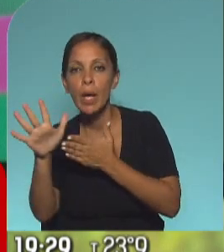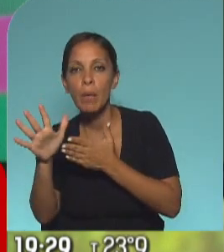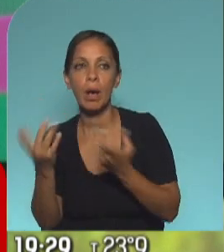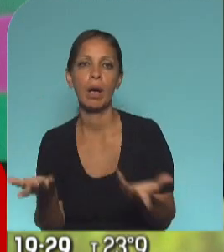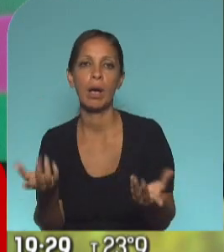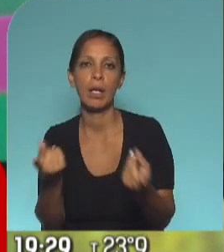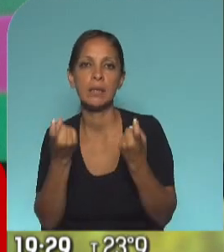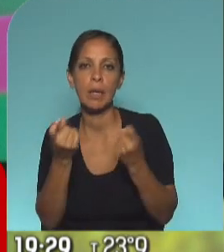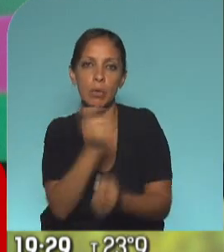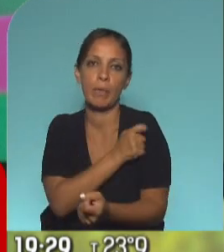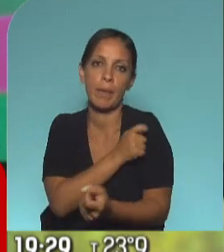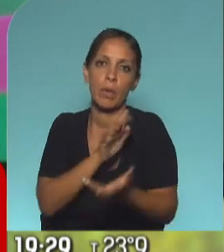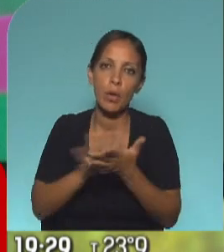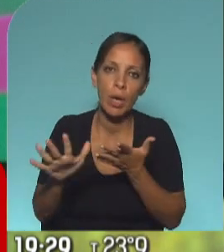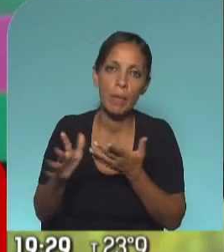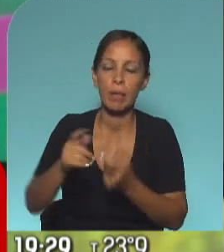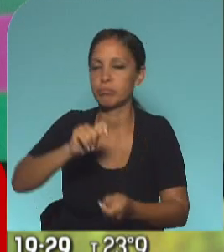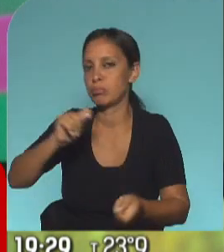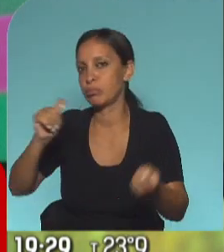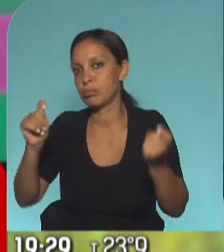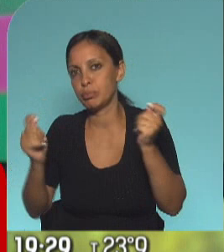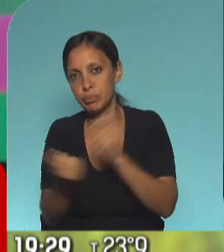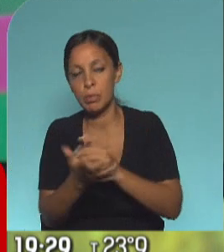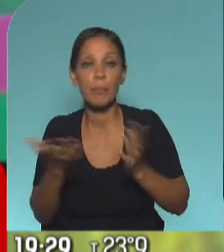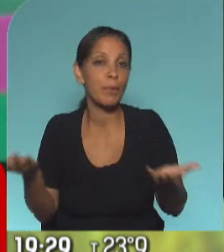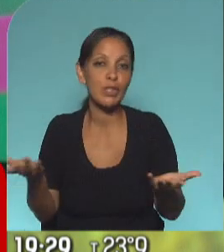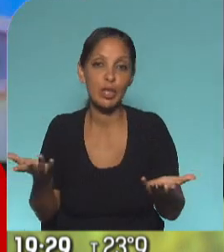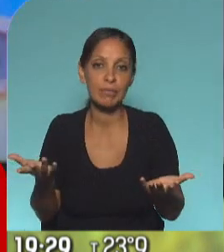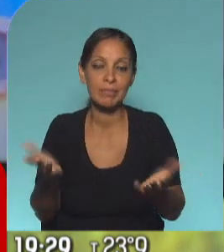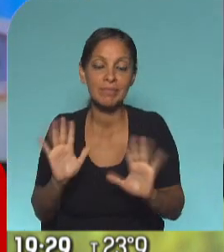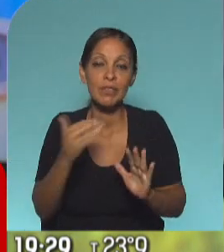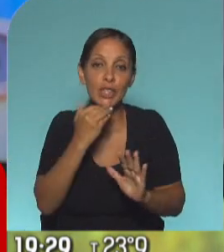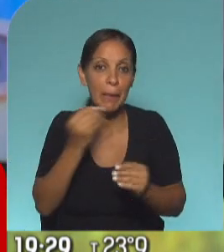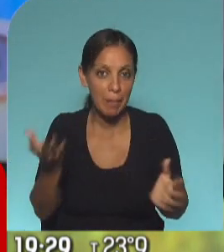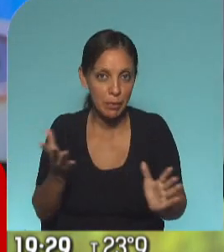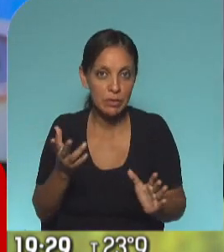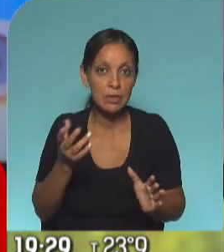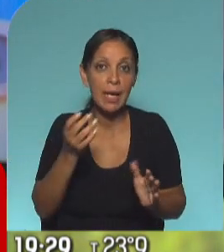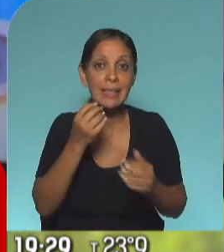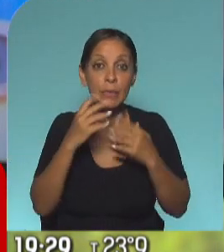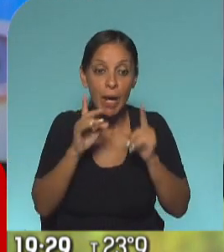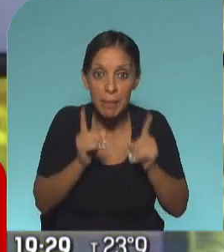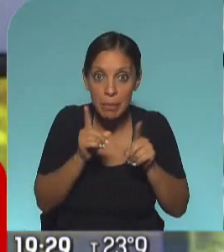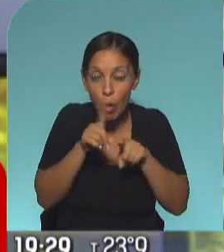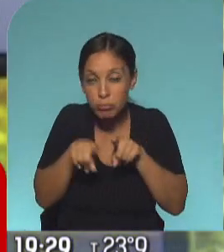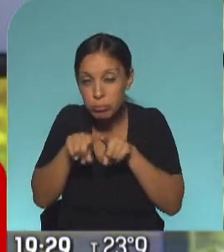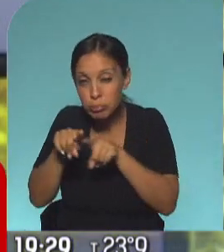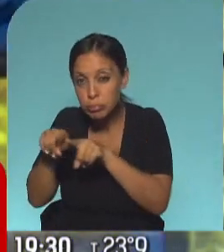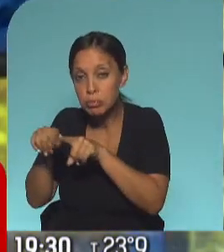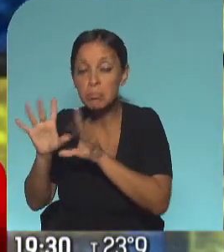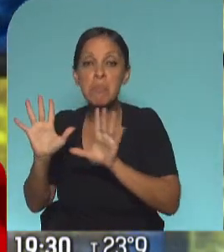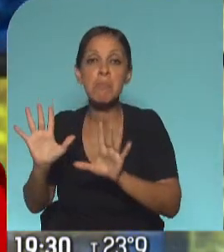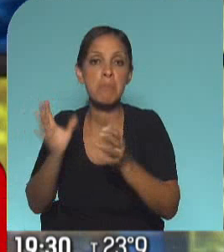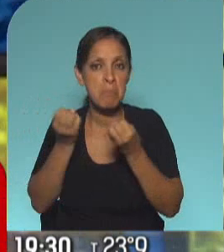que hay que producir una vacuna nueva, sí. Y bueno, vuelve a cambiar todo, ¿no es cierto? Por eso digo, si no hay un imprevisto de aquellos que todavía no tenemos a la